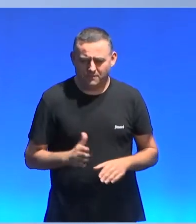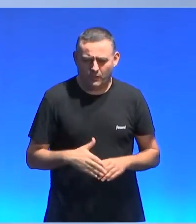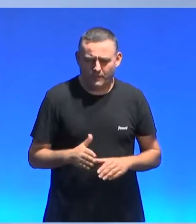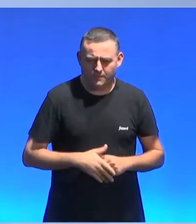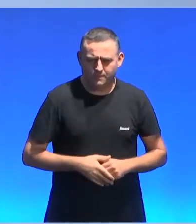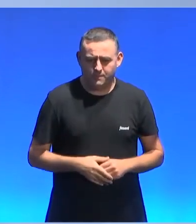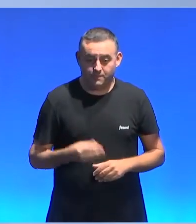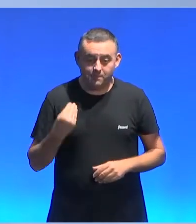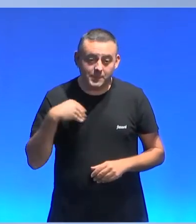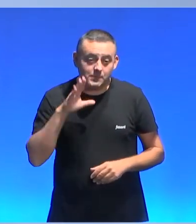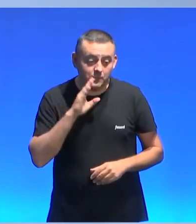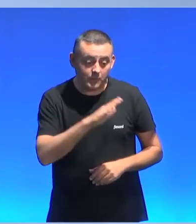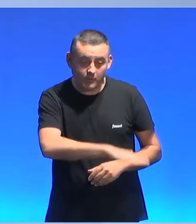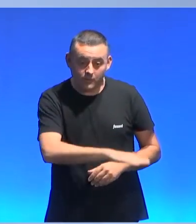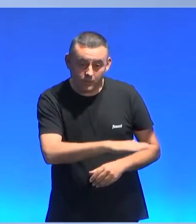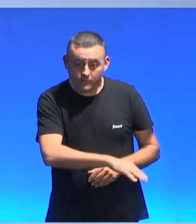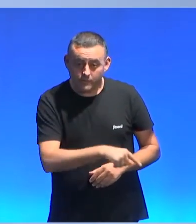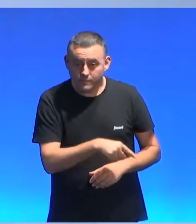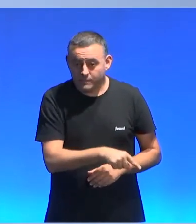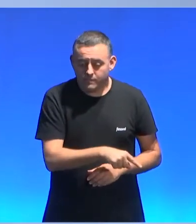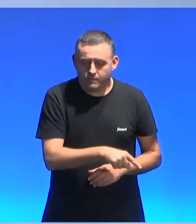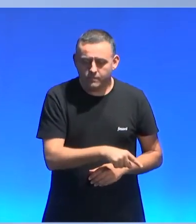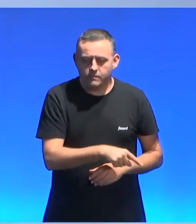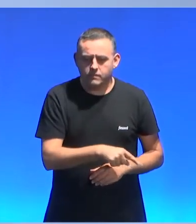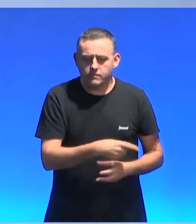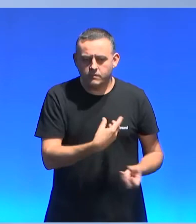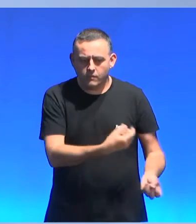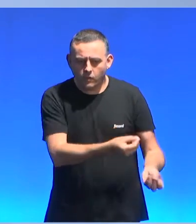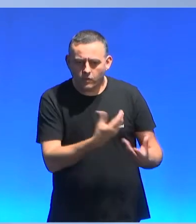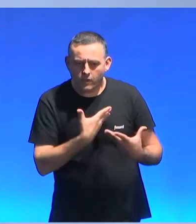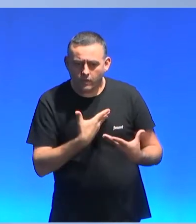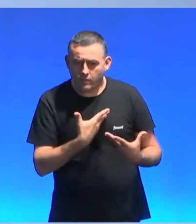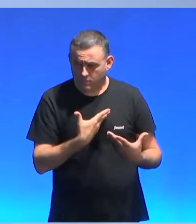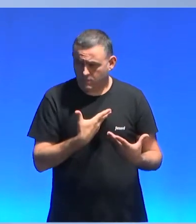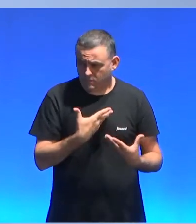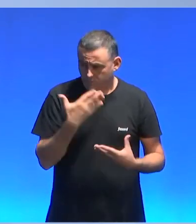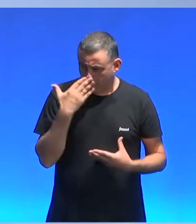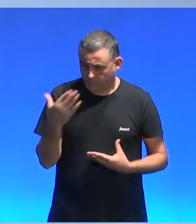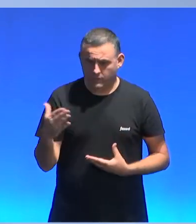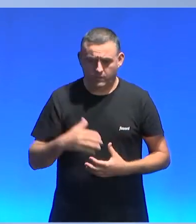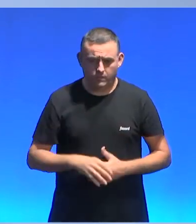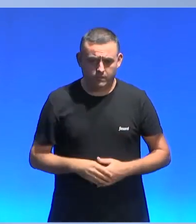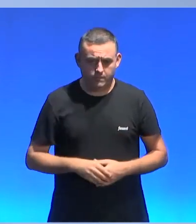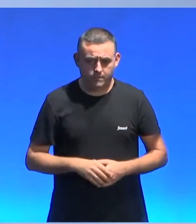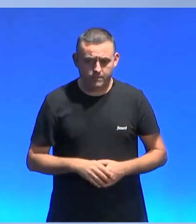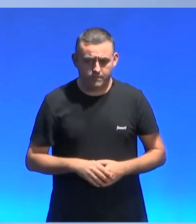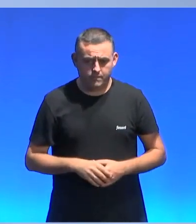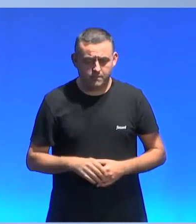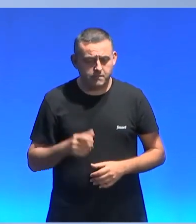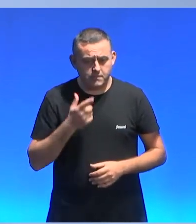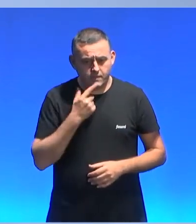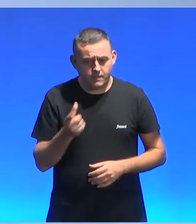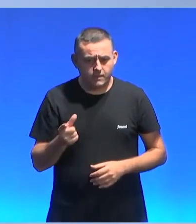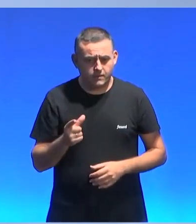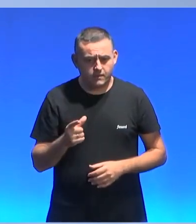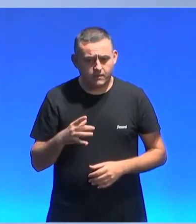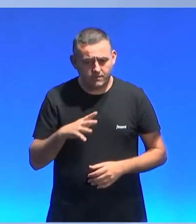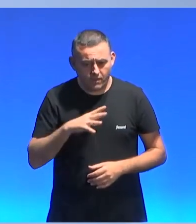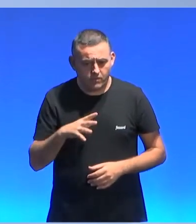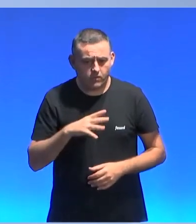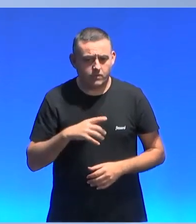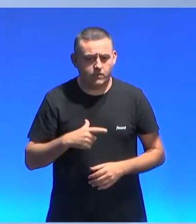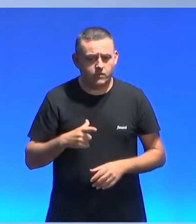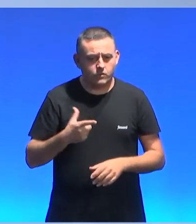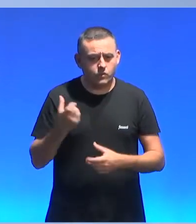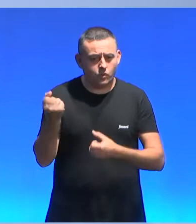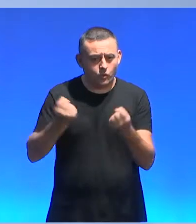es hasta vergonzosa. Este niño os dice, trátame por lo menos como un coche,